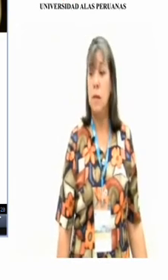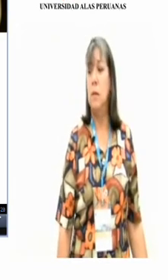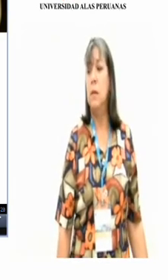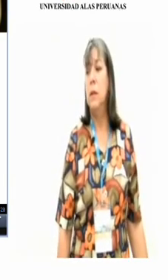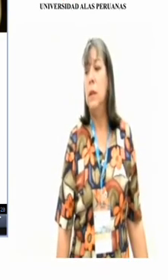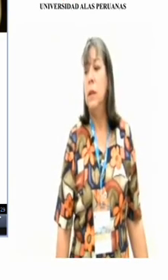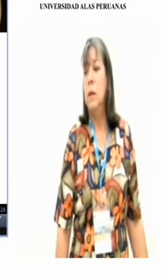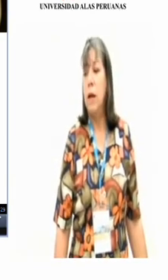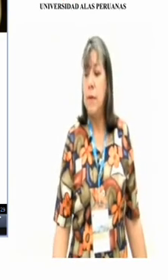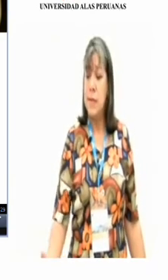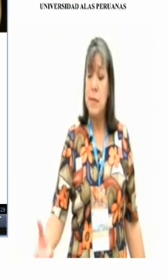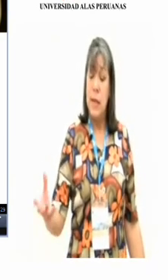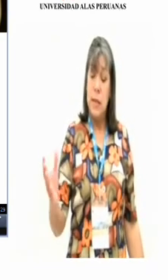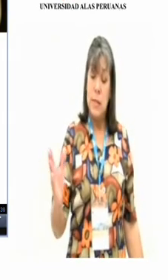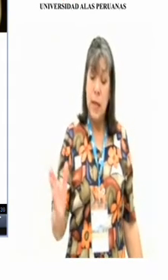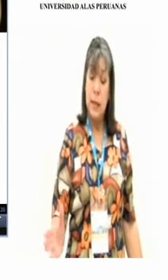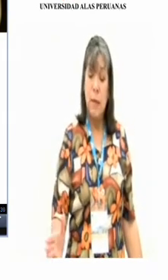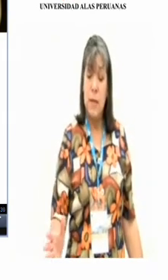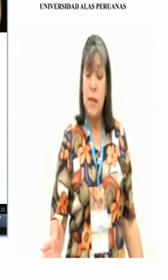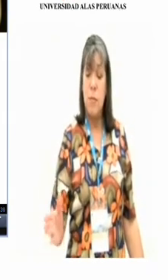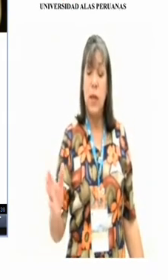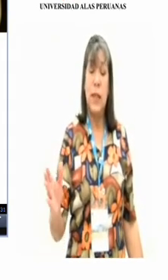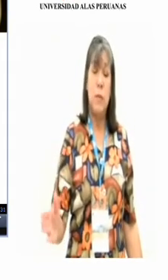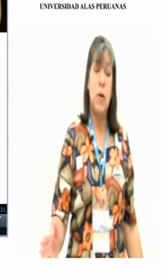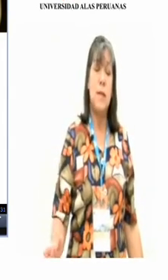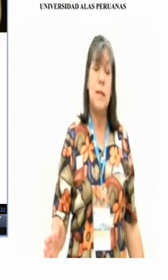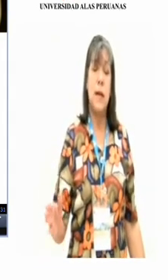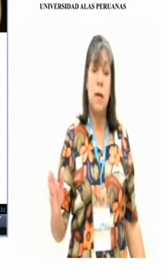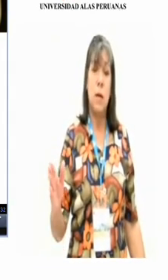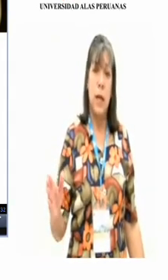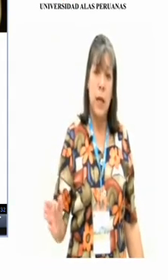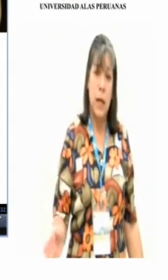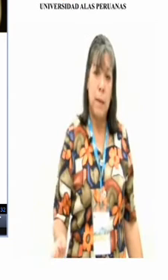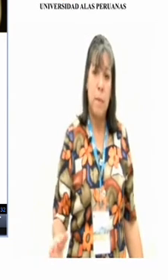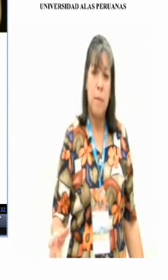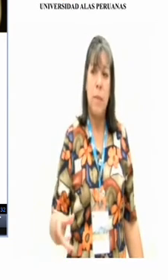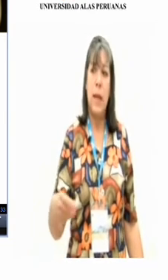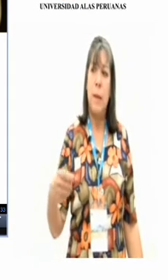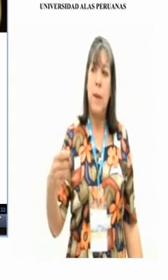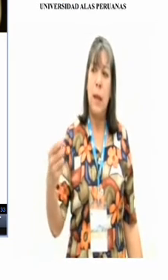estamos propiciando. Hay veces, si establecemos que tenemos que ser,